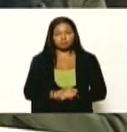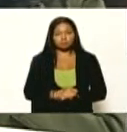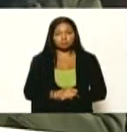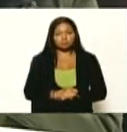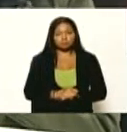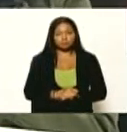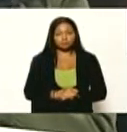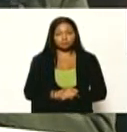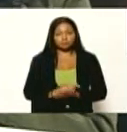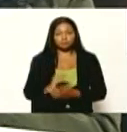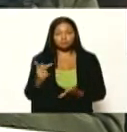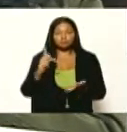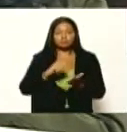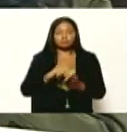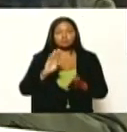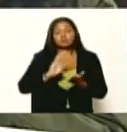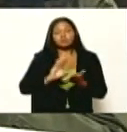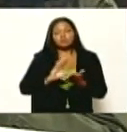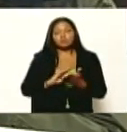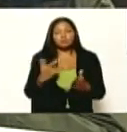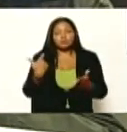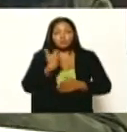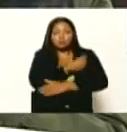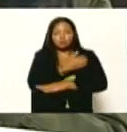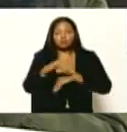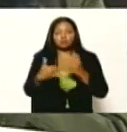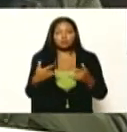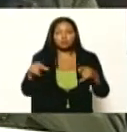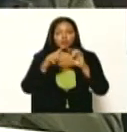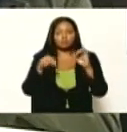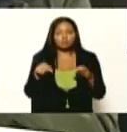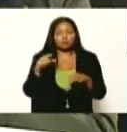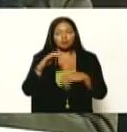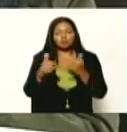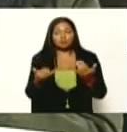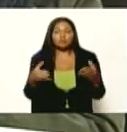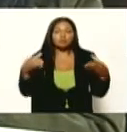usted llega al centro de vacunación, el brigadista